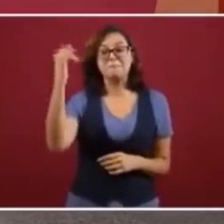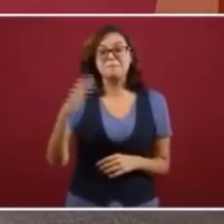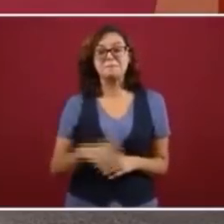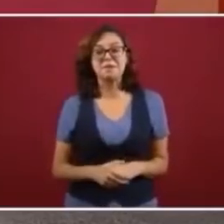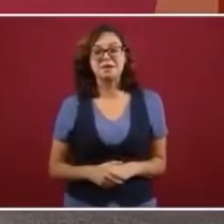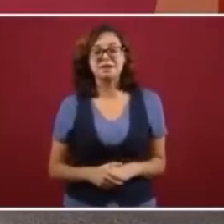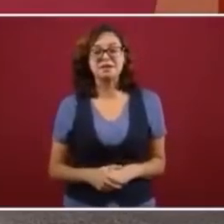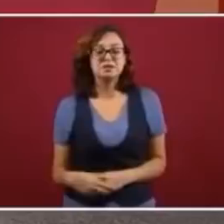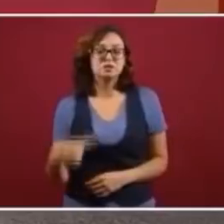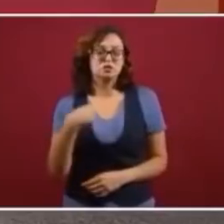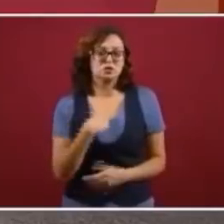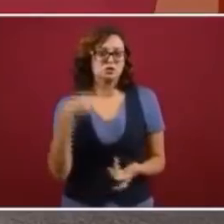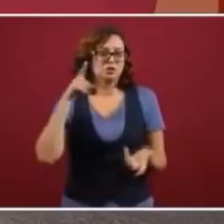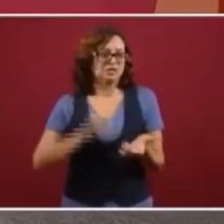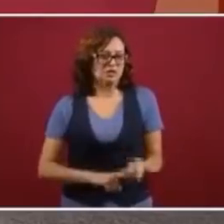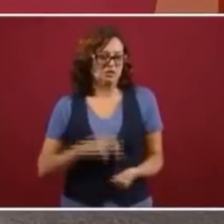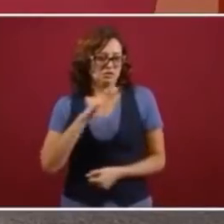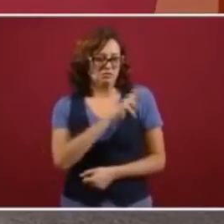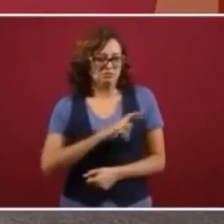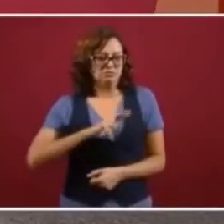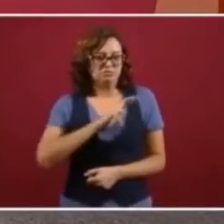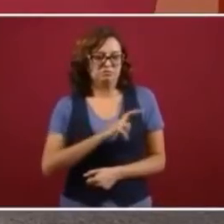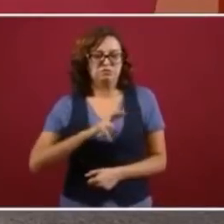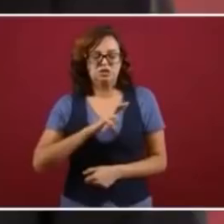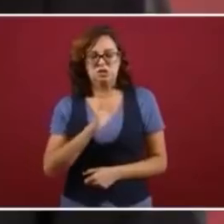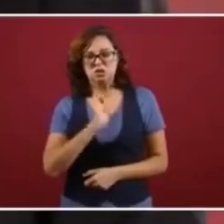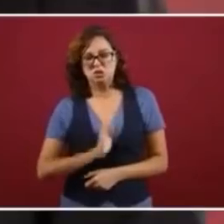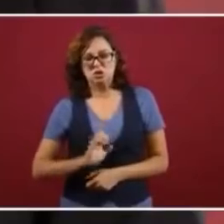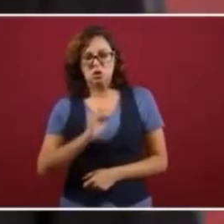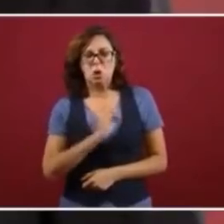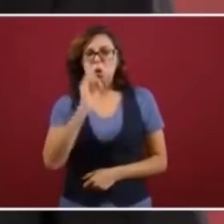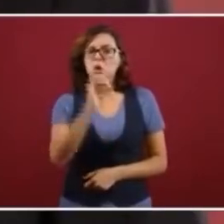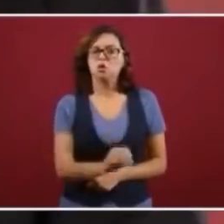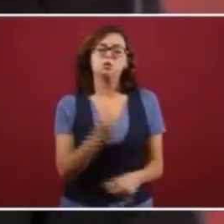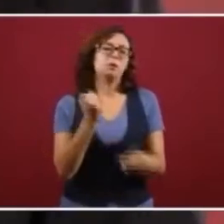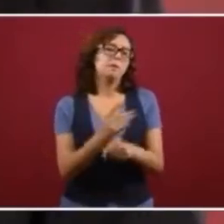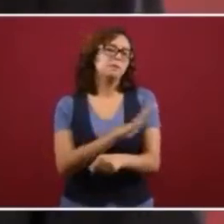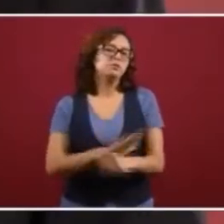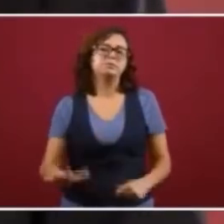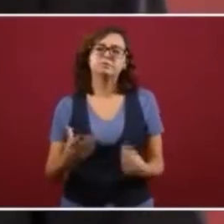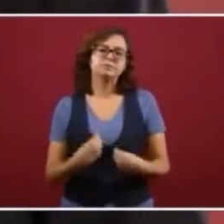albergando rencores, odios, no podría vivir.